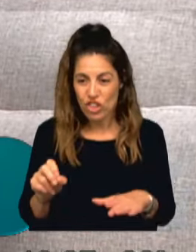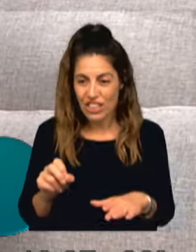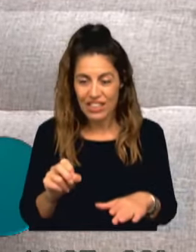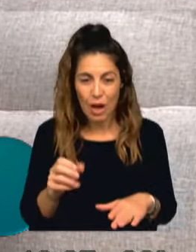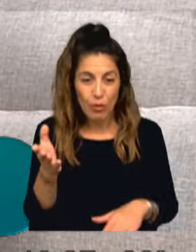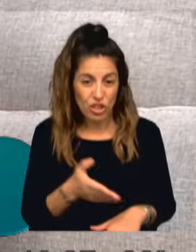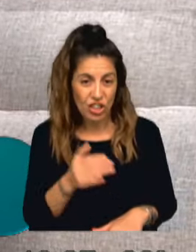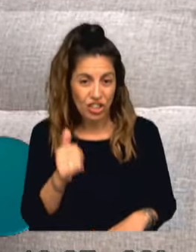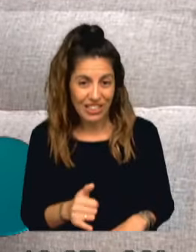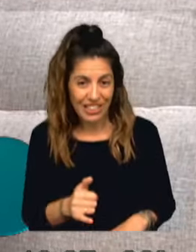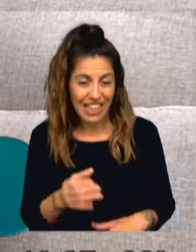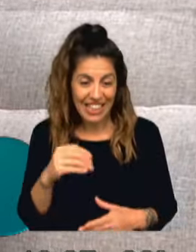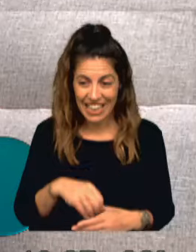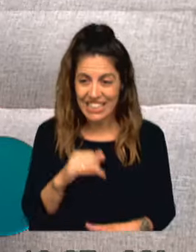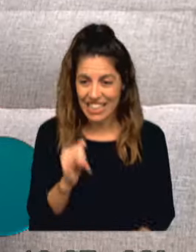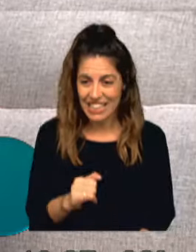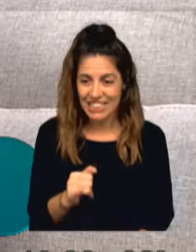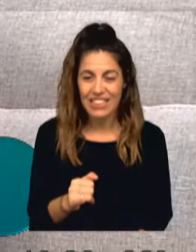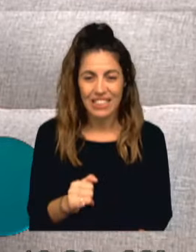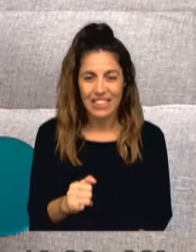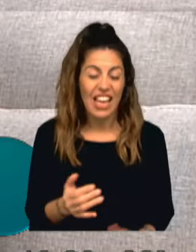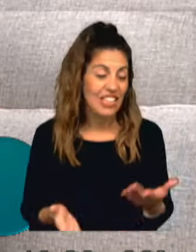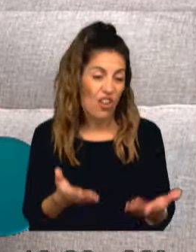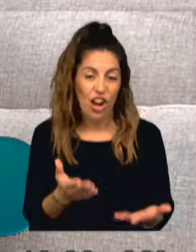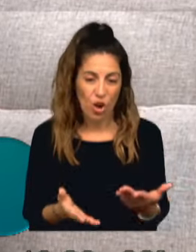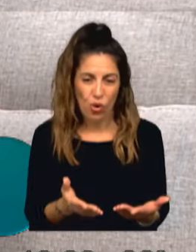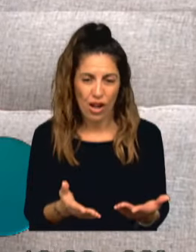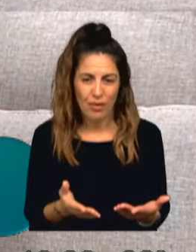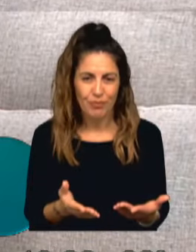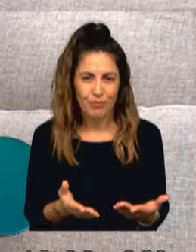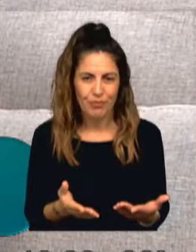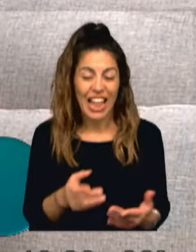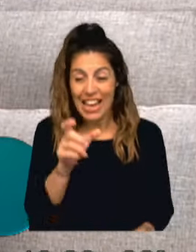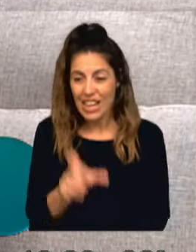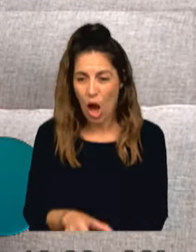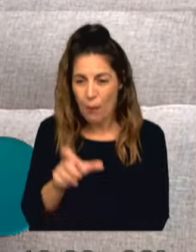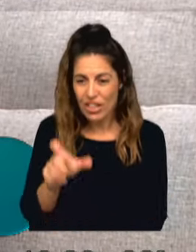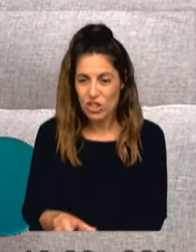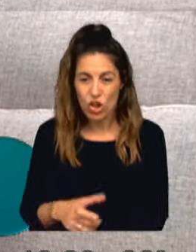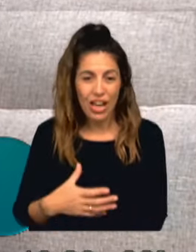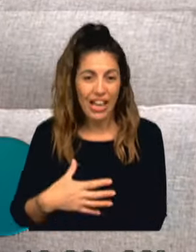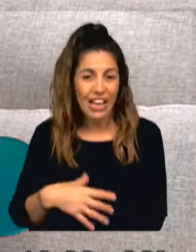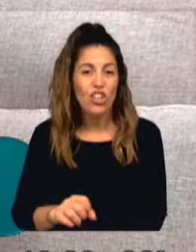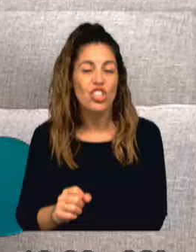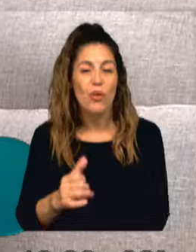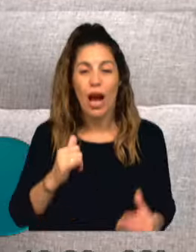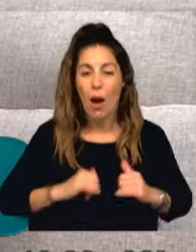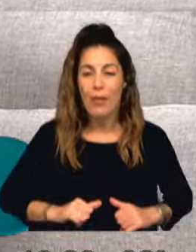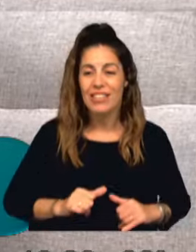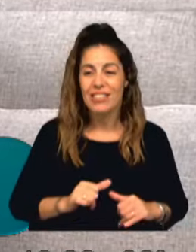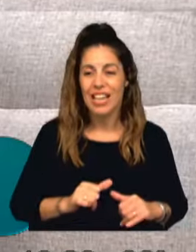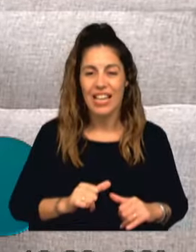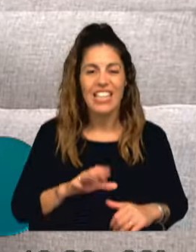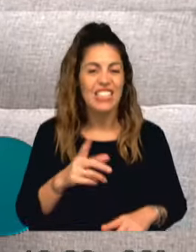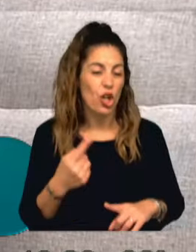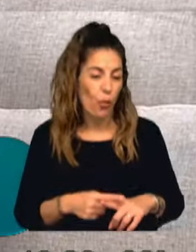realidad sí tiene cierta injerencia y es trata de evaluarla o sea porque la persona esa que lo saca una lo saca media hora o sea